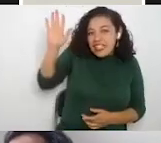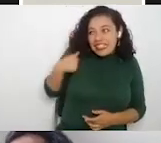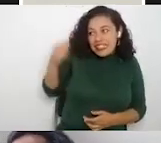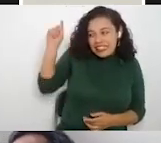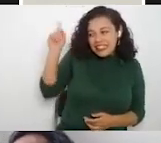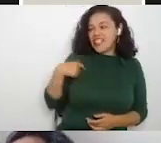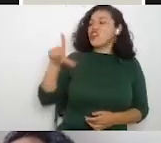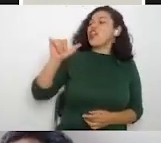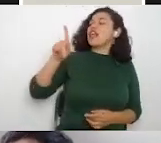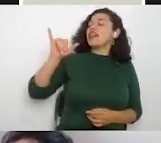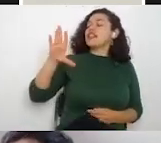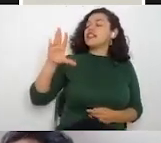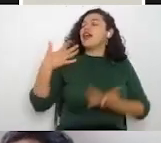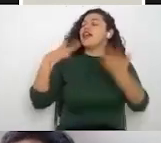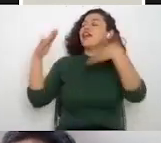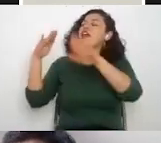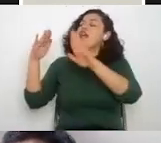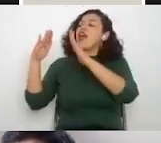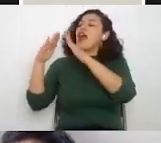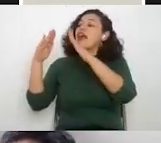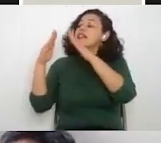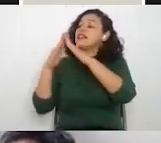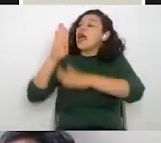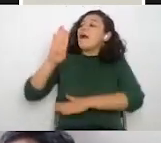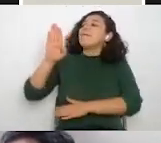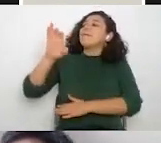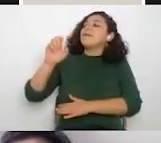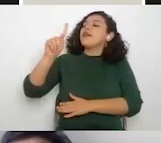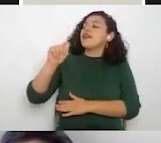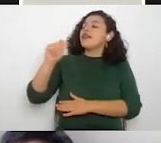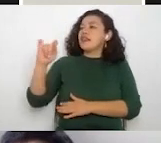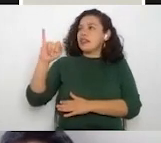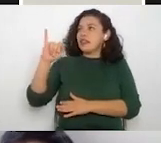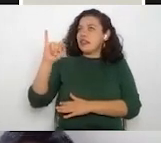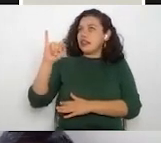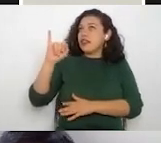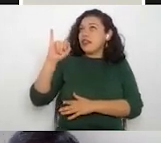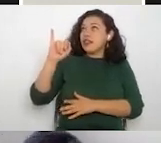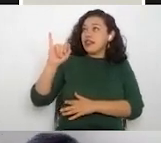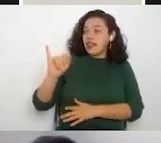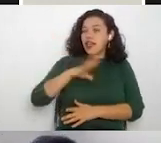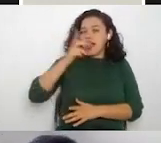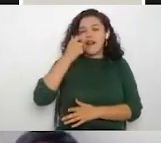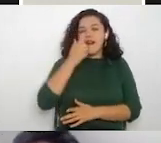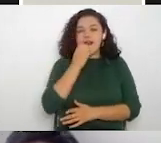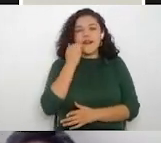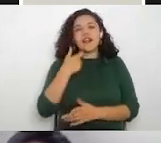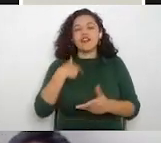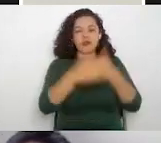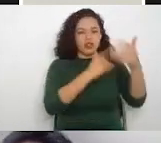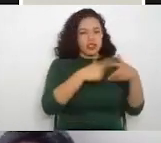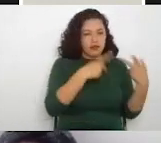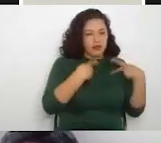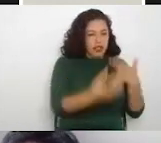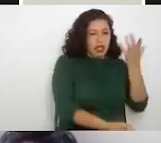Soy Leticia de Casa Betty. Sí, Leti. Mire, ayer identifiqué el proceso de residentes de nuevo ingreso y